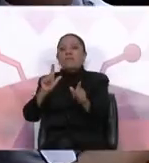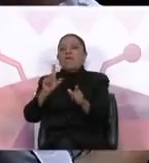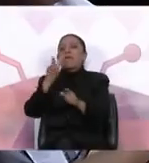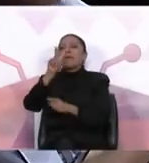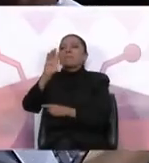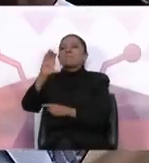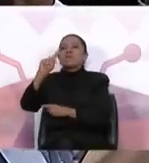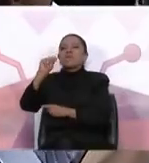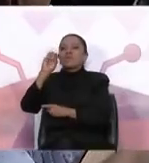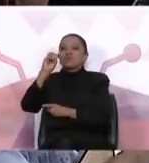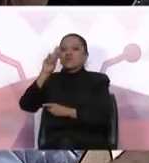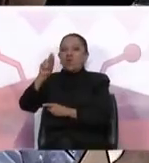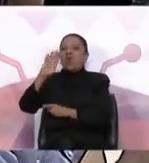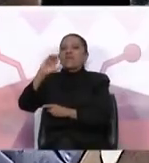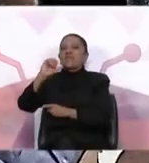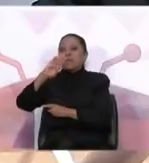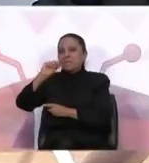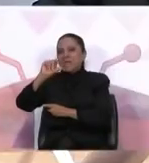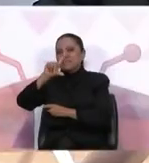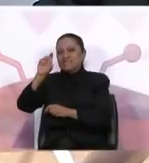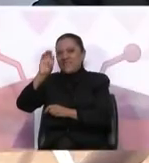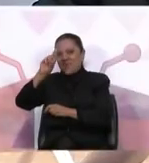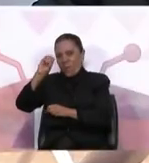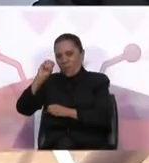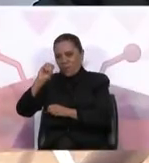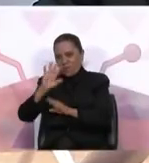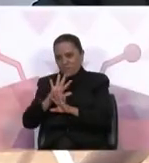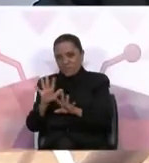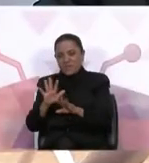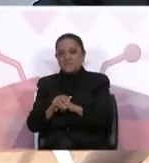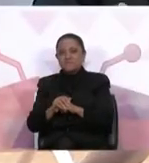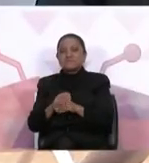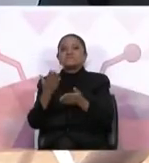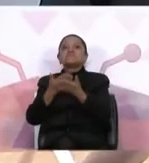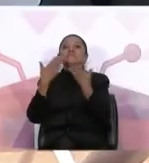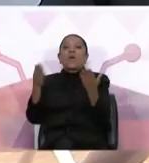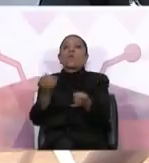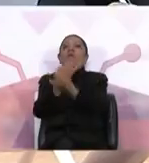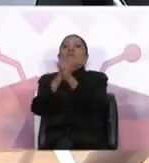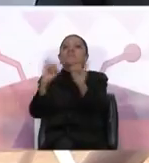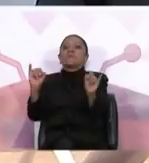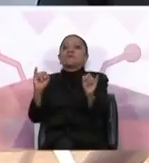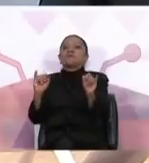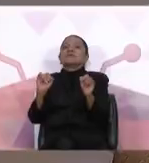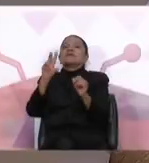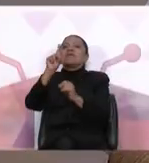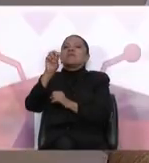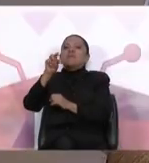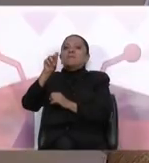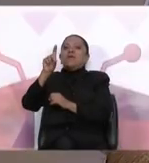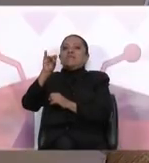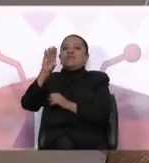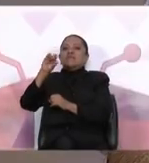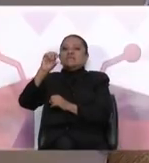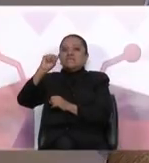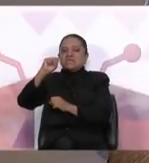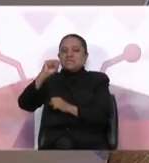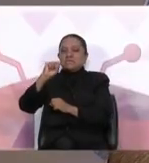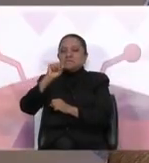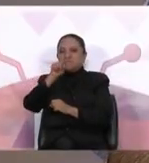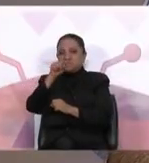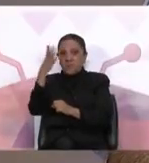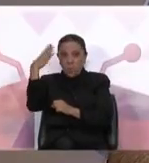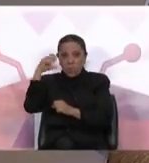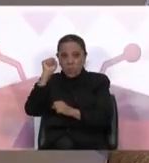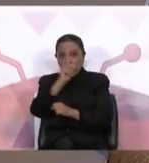candidato víctor caballero y vamos ahora con el candidato independiente fidel demédicis en esta ronda de cierre morelenses tengan me